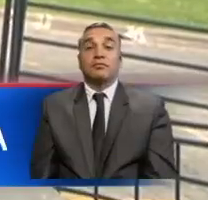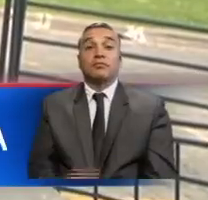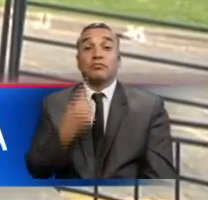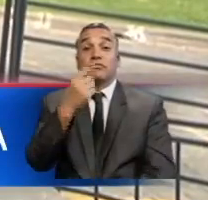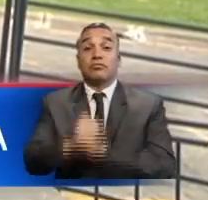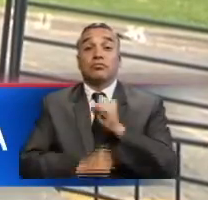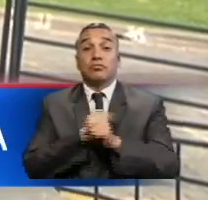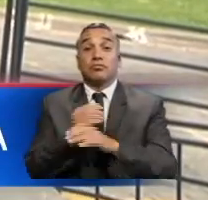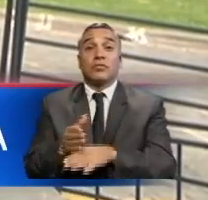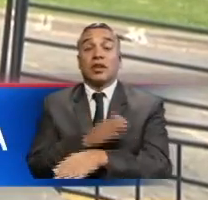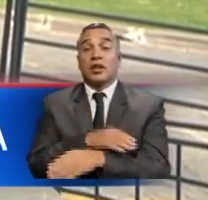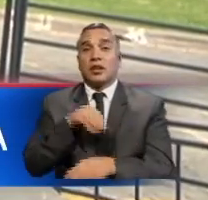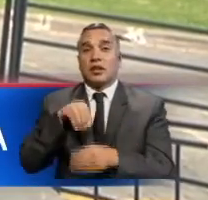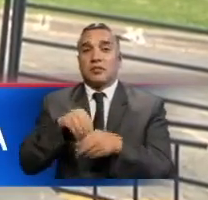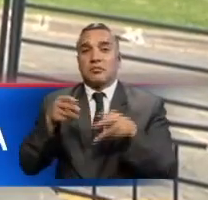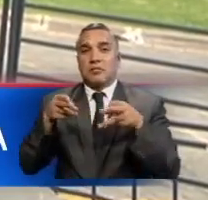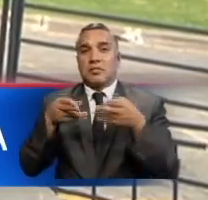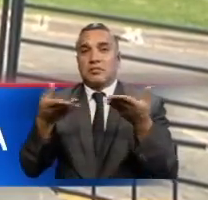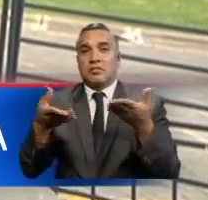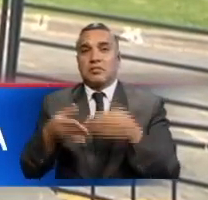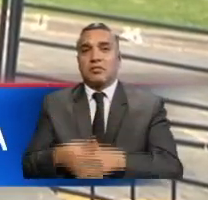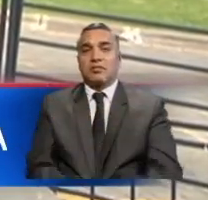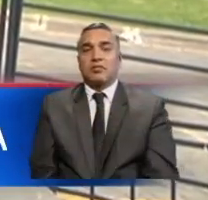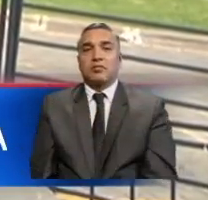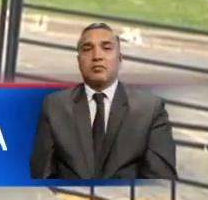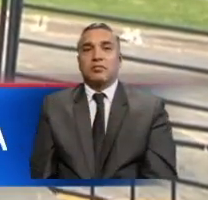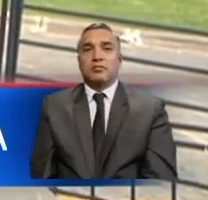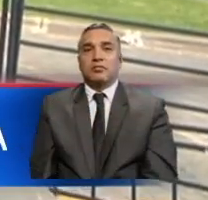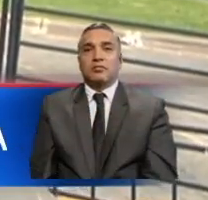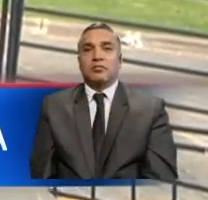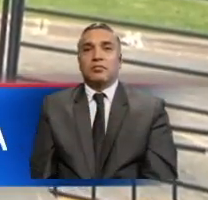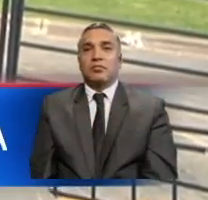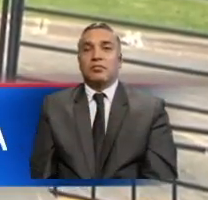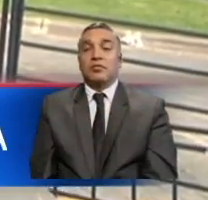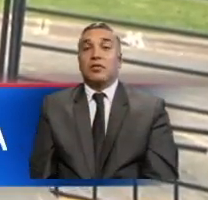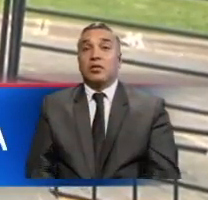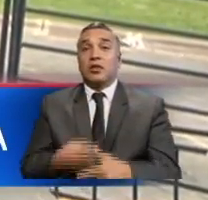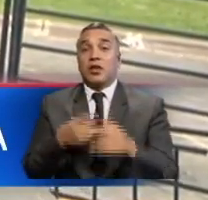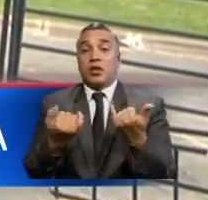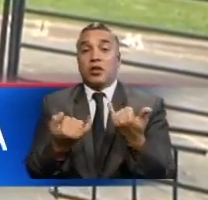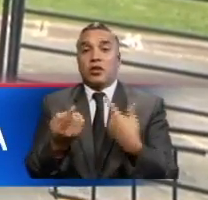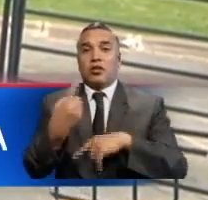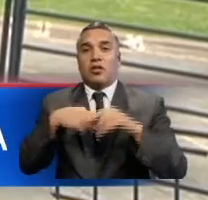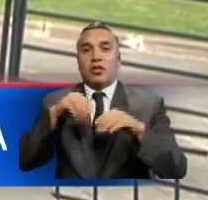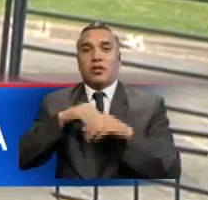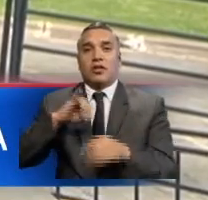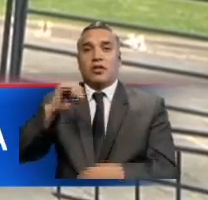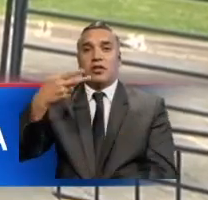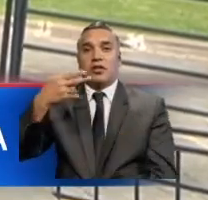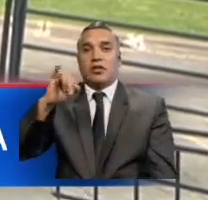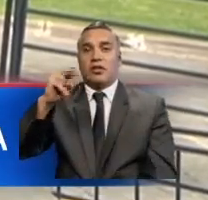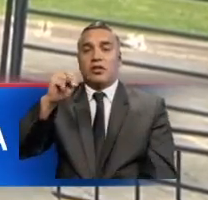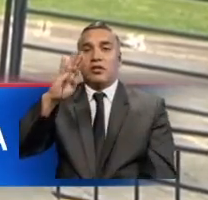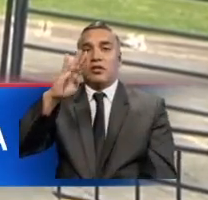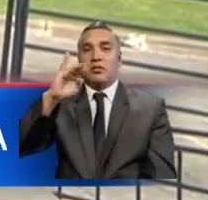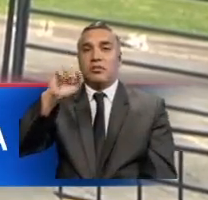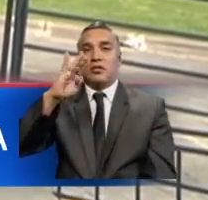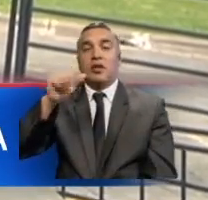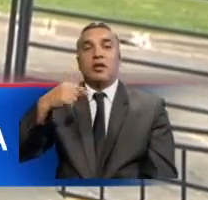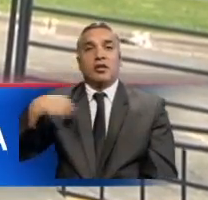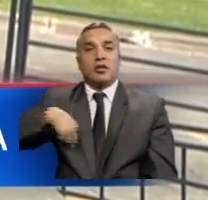hicimos online y está todavía en YouTube, así que pueden verlo. Y ahora volvemos a la Chimbía, estamos muy contentos de que este